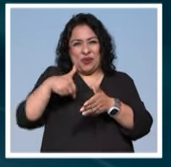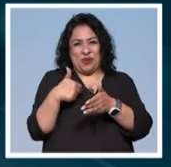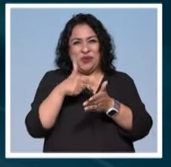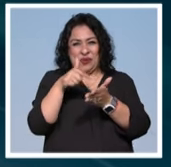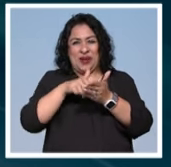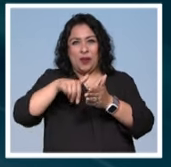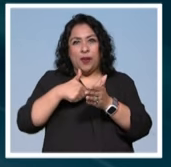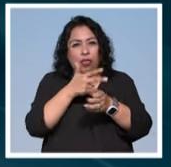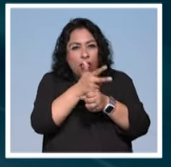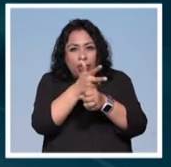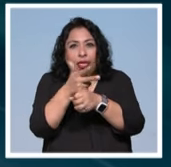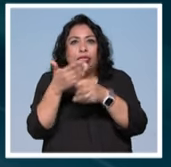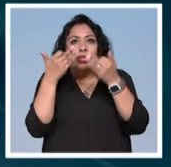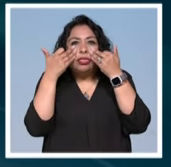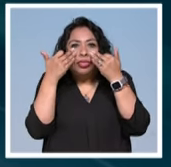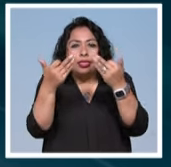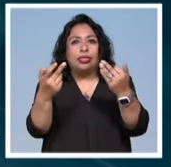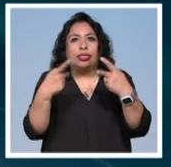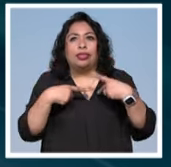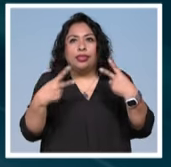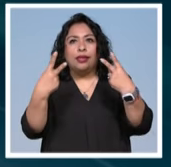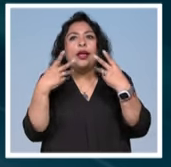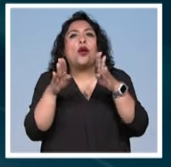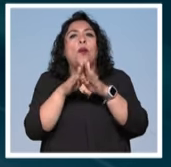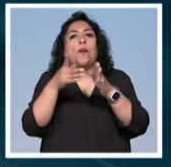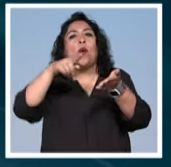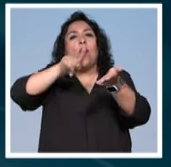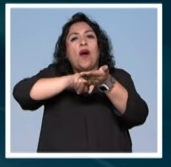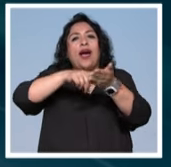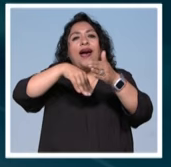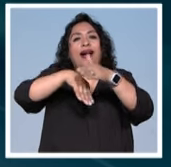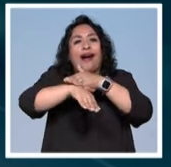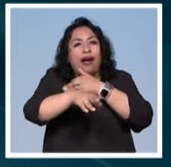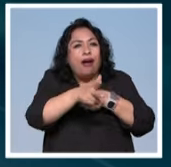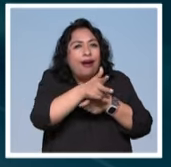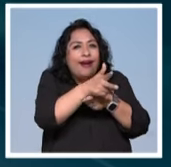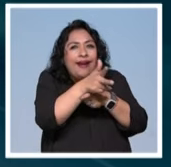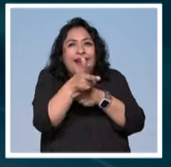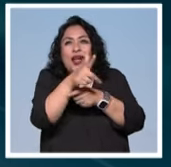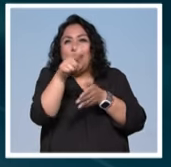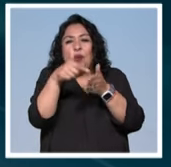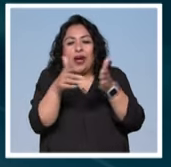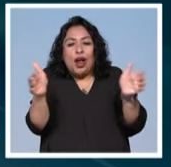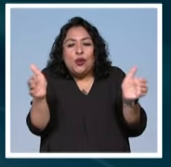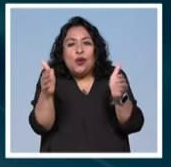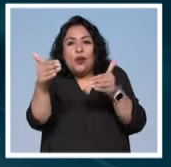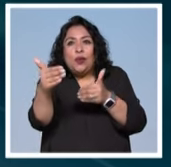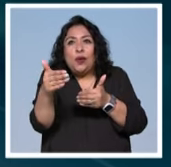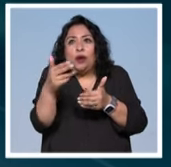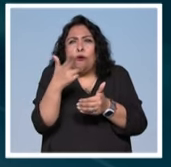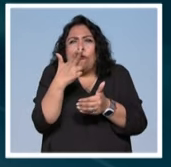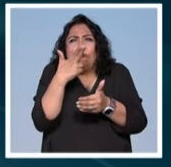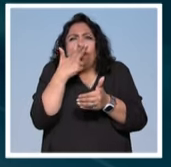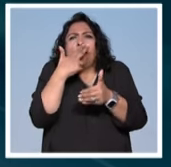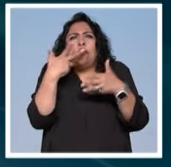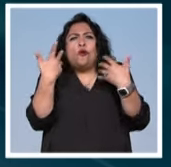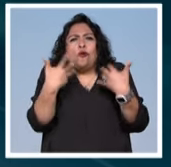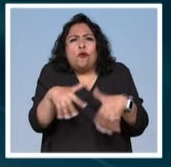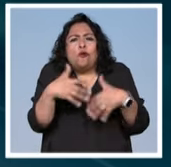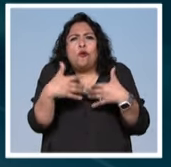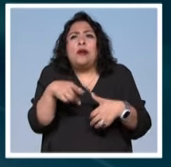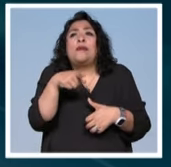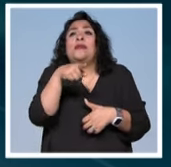nuestros amigos en nuestro audiencias Cómo es por adentro esta Pues esa pequeño tesoro bueno enorme tesoro que es